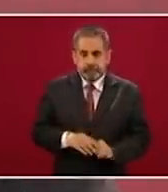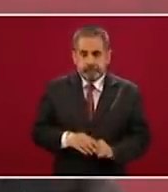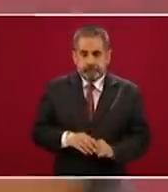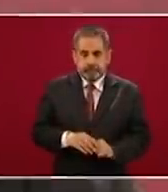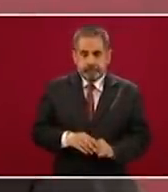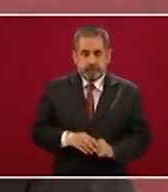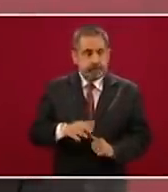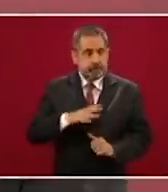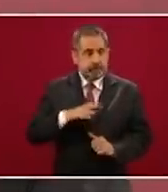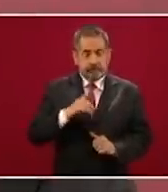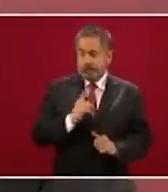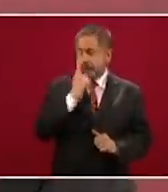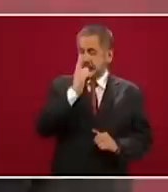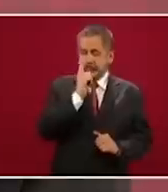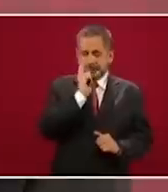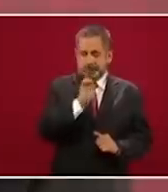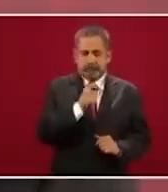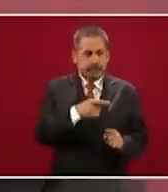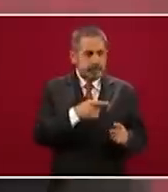Hay un caso